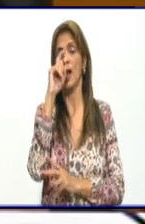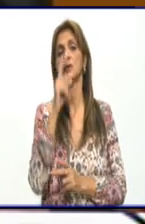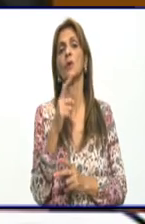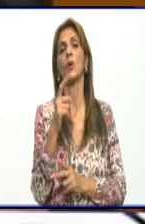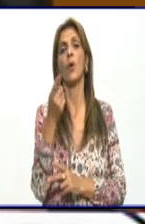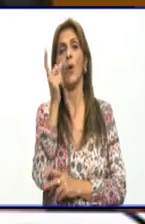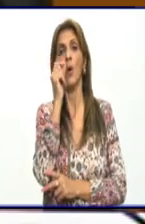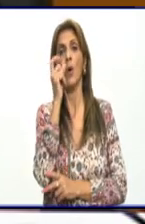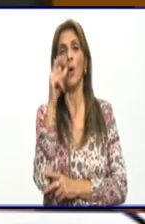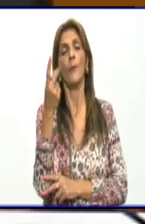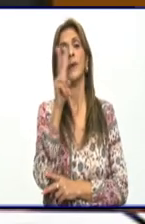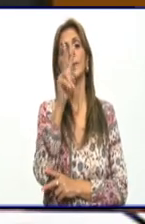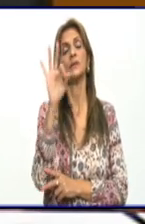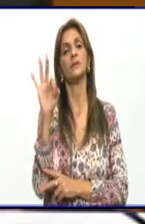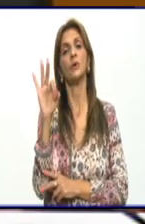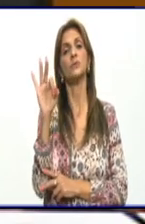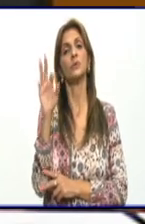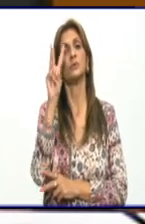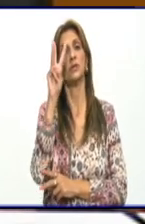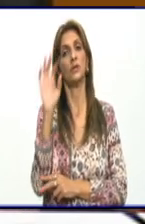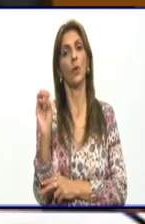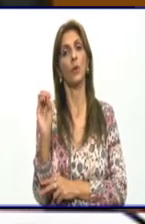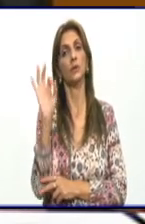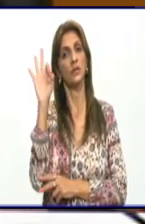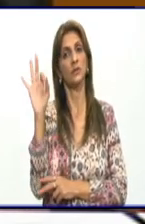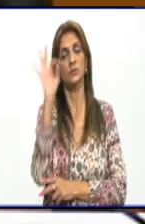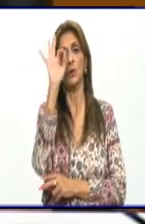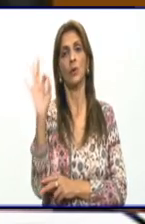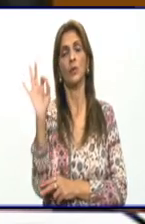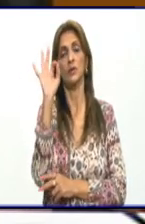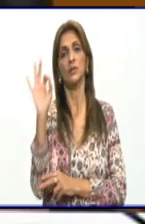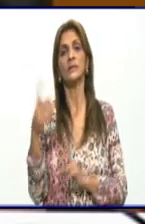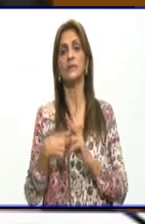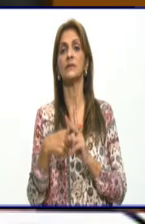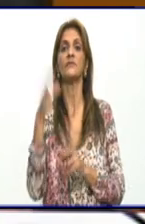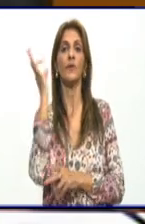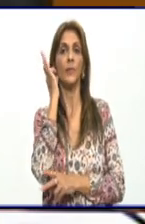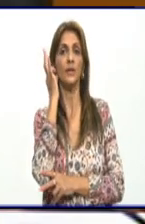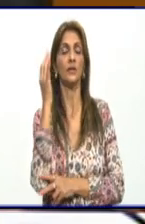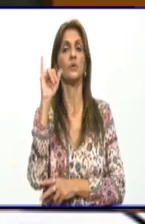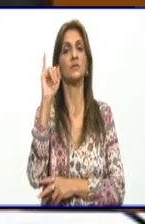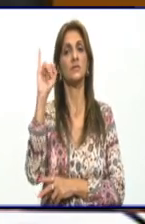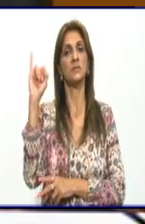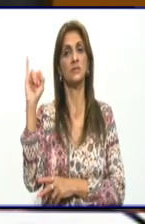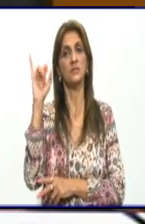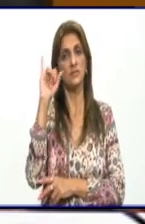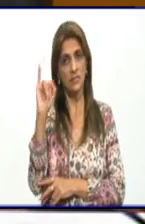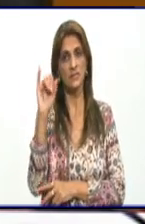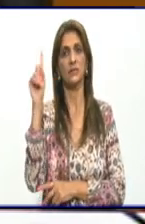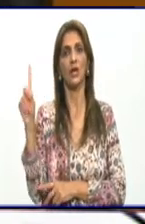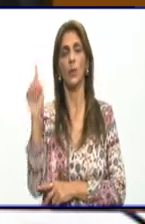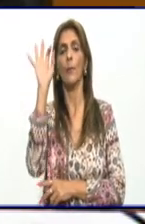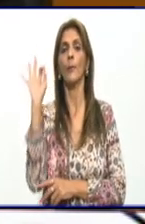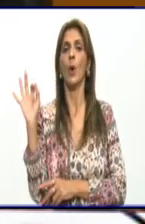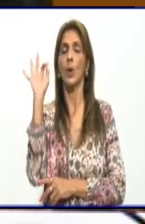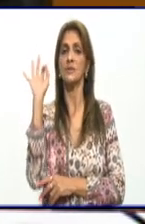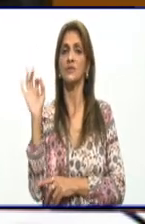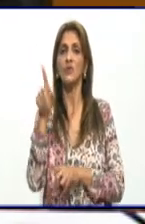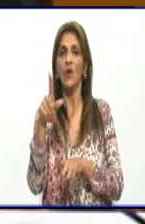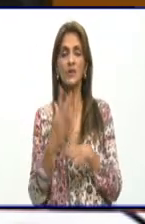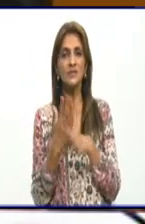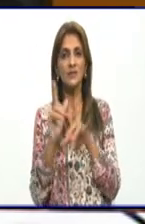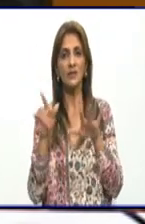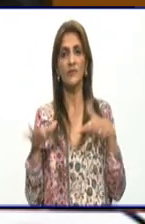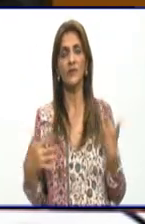fueron 28 para un 38,4 y femenino tenemos ya 45 para un 61,6%. Es decir que